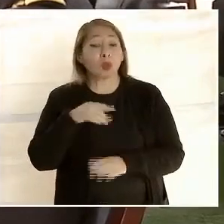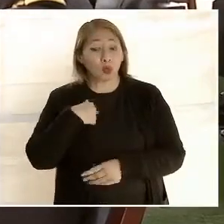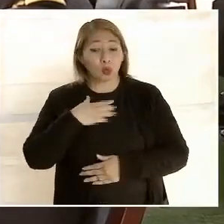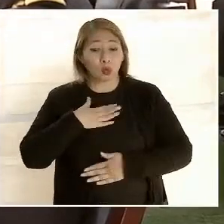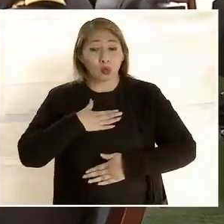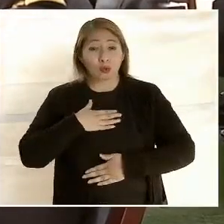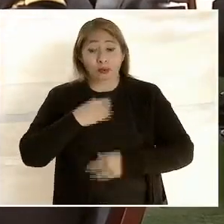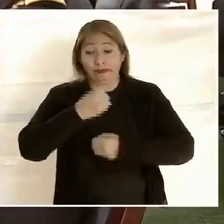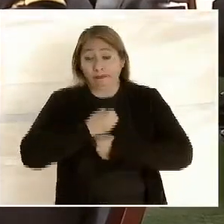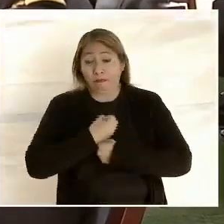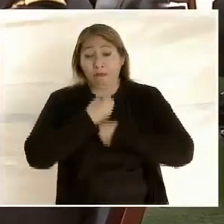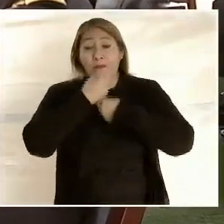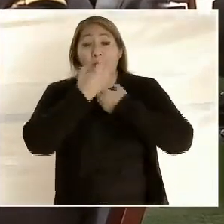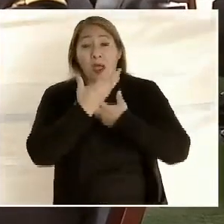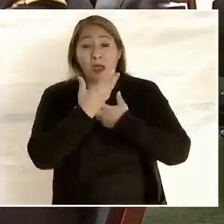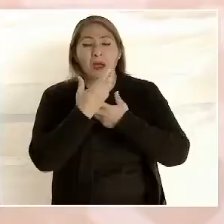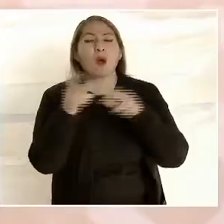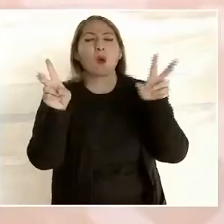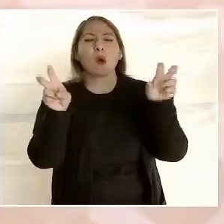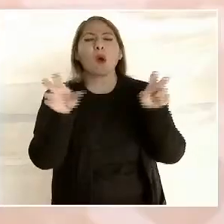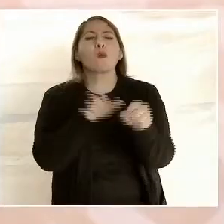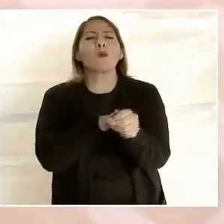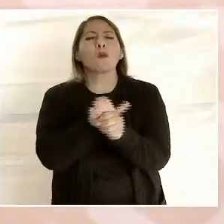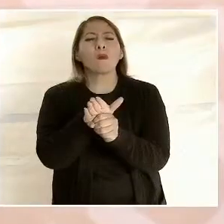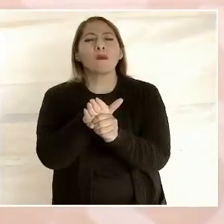además de humana y justa,